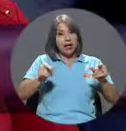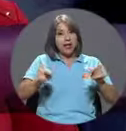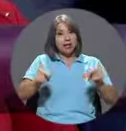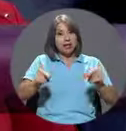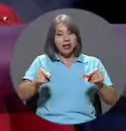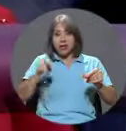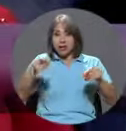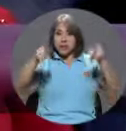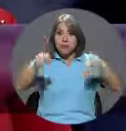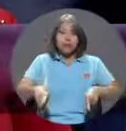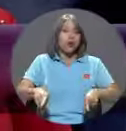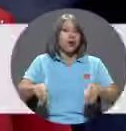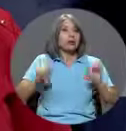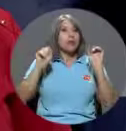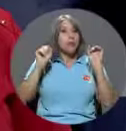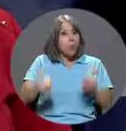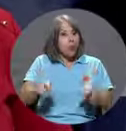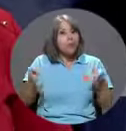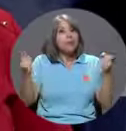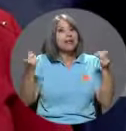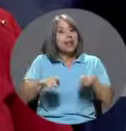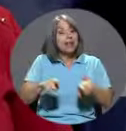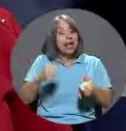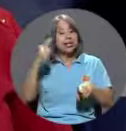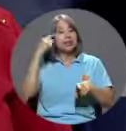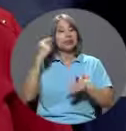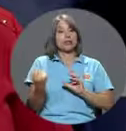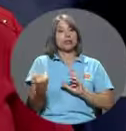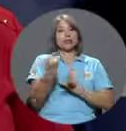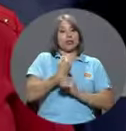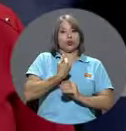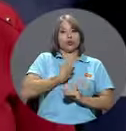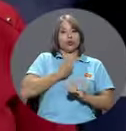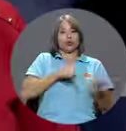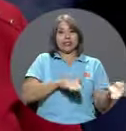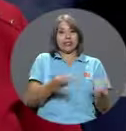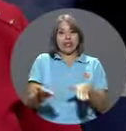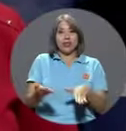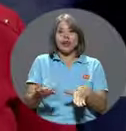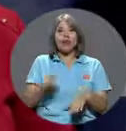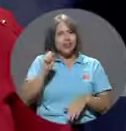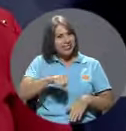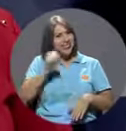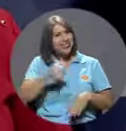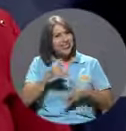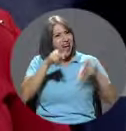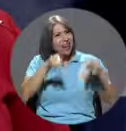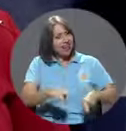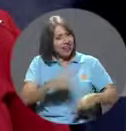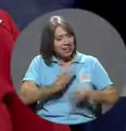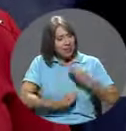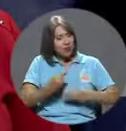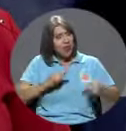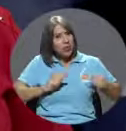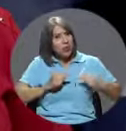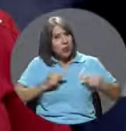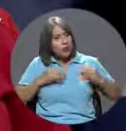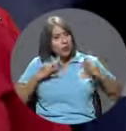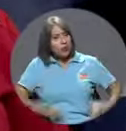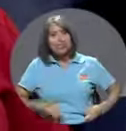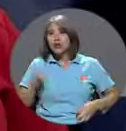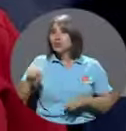alto riesgo de presentar suicidio. Gente que sufre dolor físico por alguna enfermedad. Exacto, esos dolores crónicos son personas que,